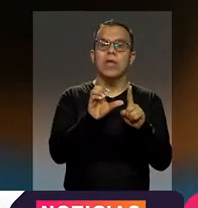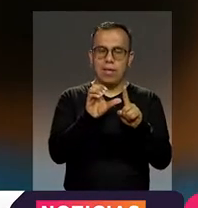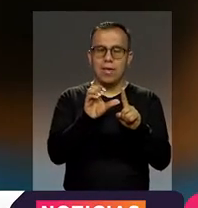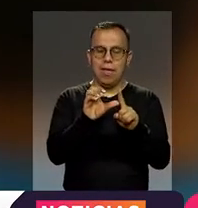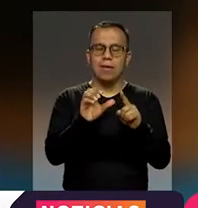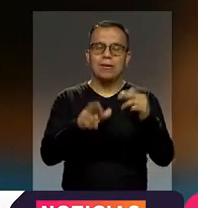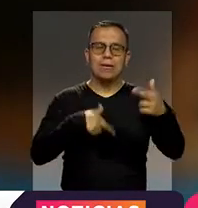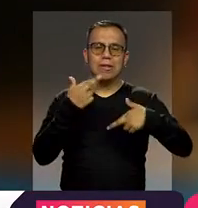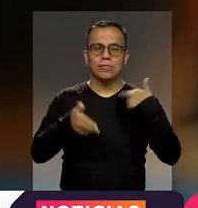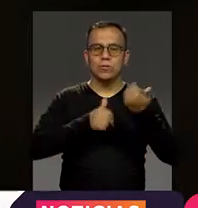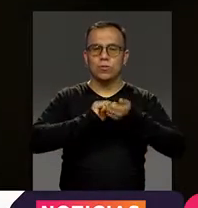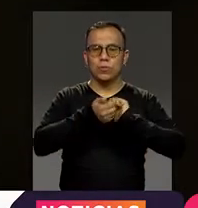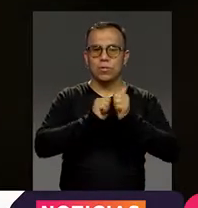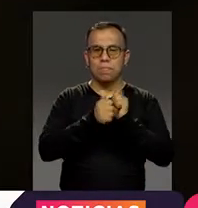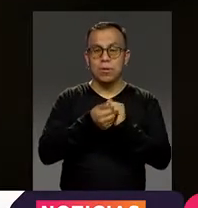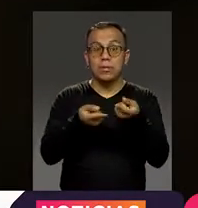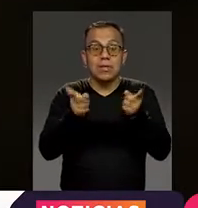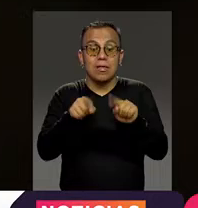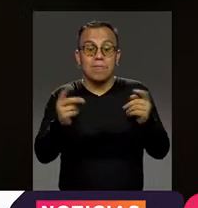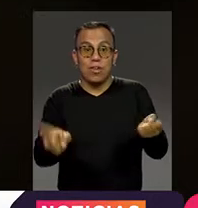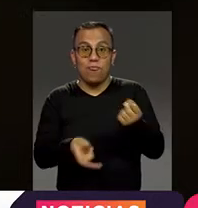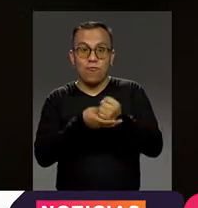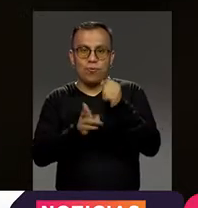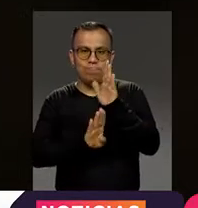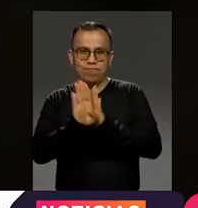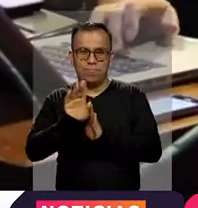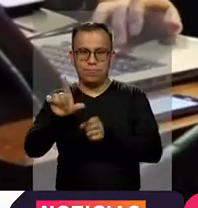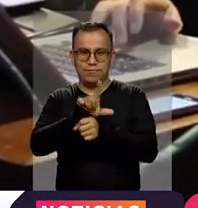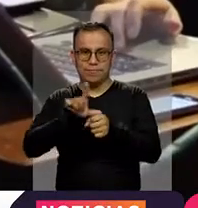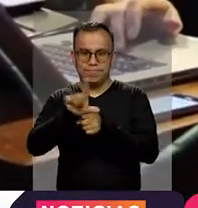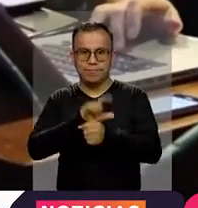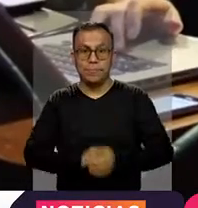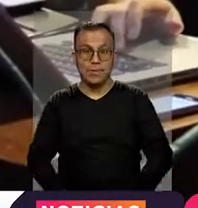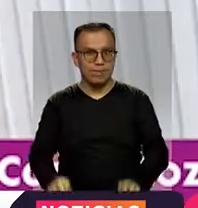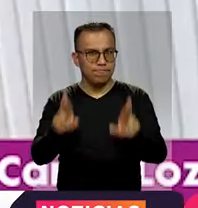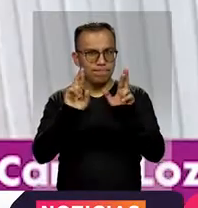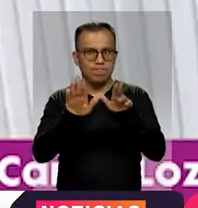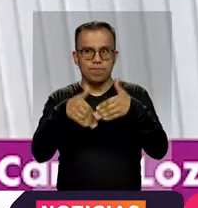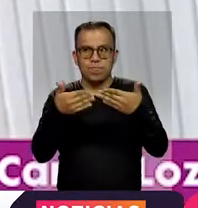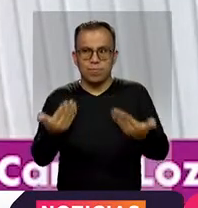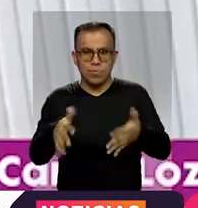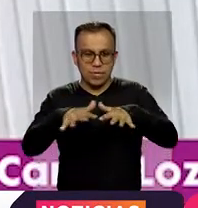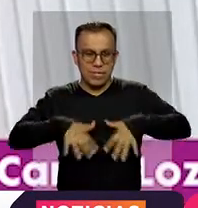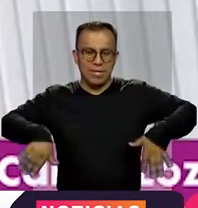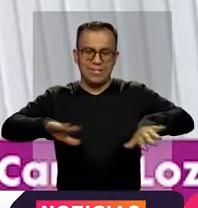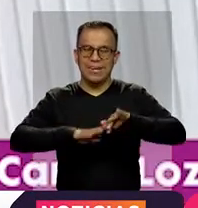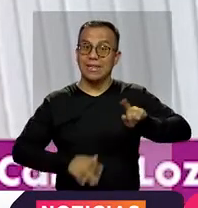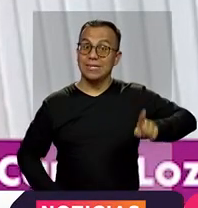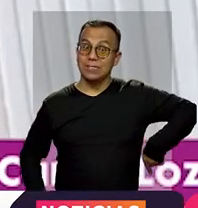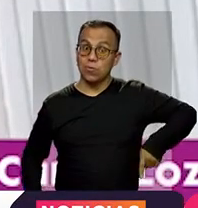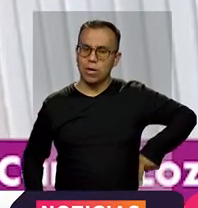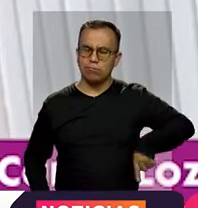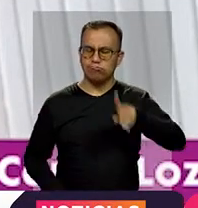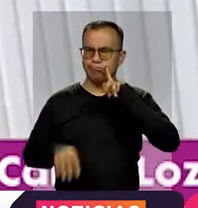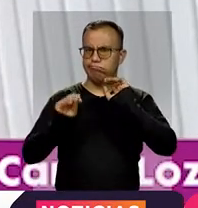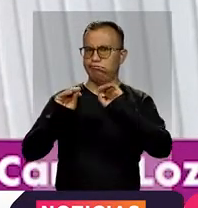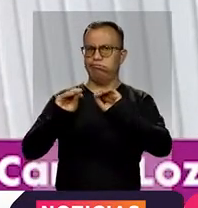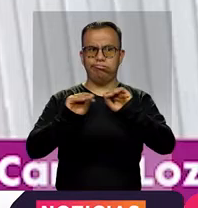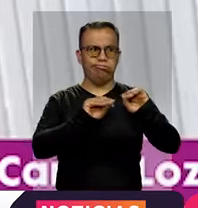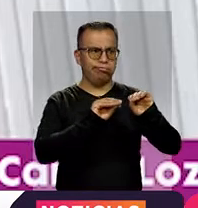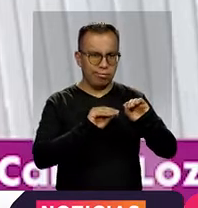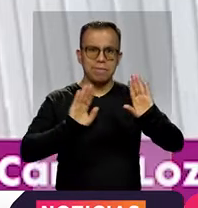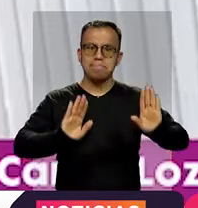y Deporte y cada uno de los fondos de desarrollo local. Esperamos que a través de estas escuelas de formación sigamos